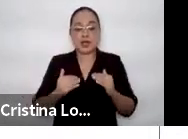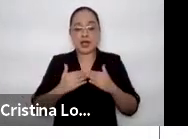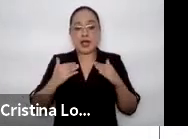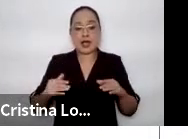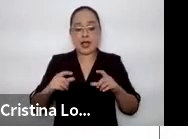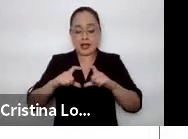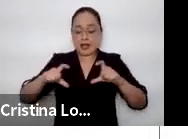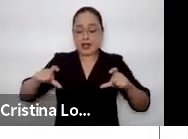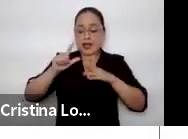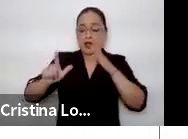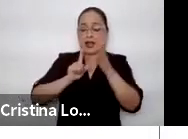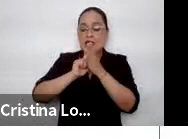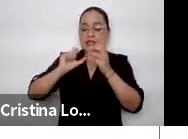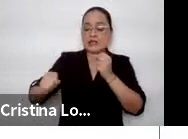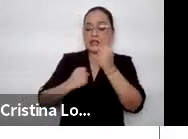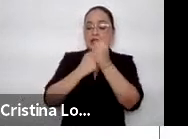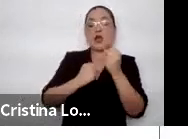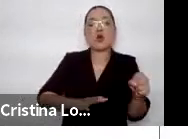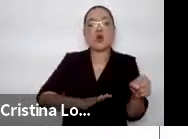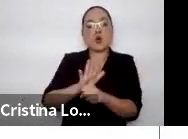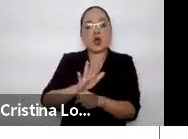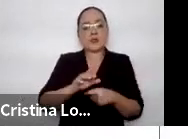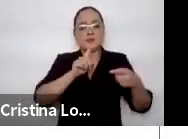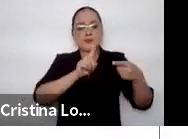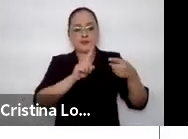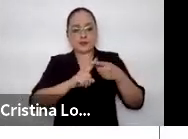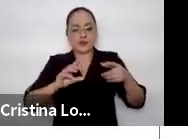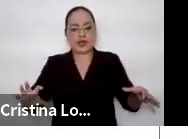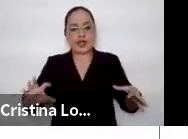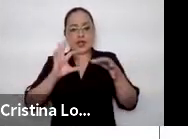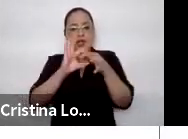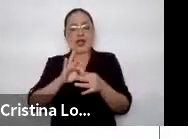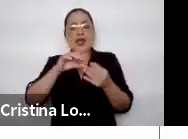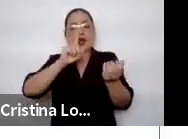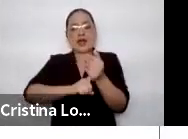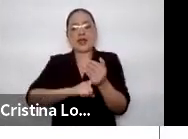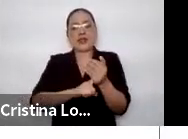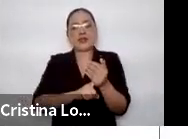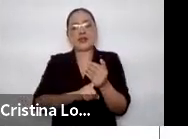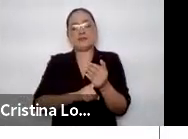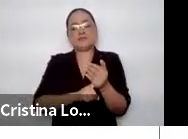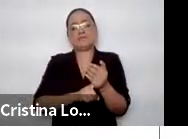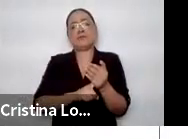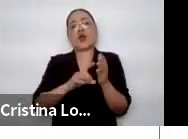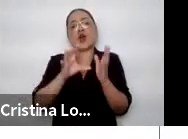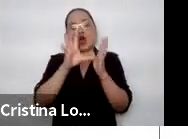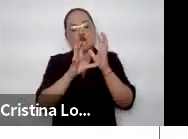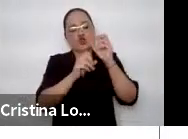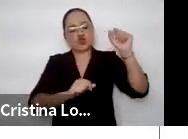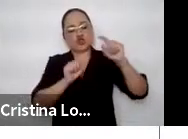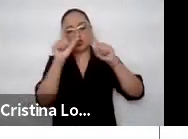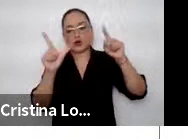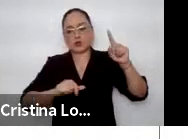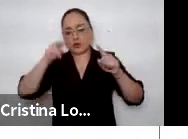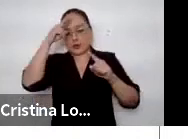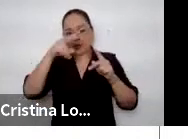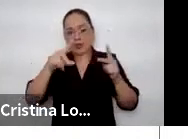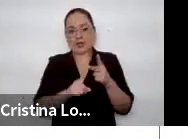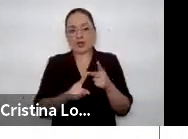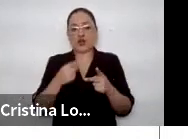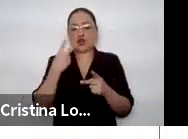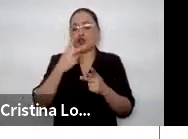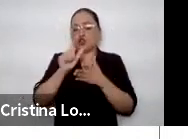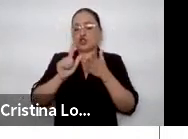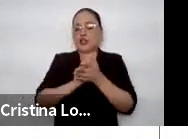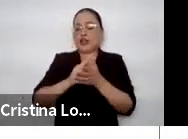marco legal para la jurisprudencia, el cual está constituido o regulado en la Constitución Federal, 2 leyes